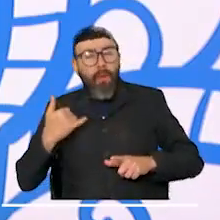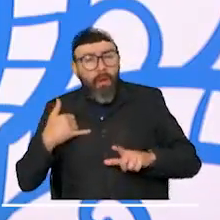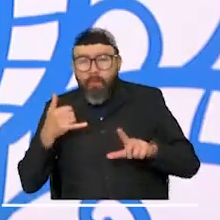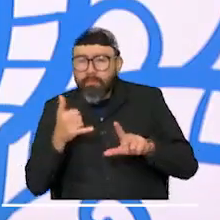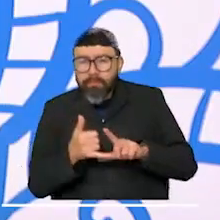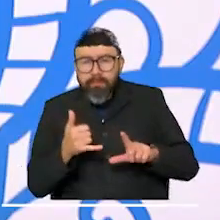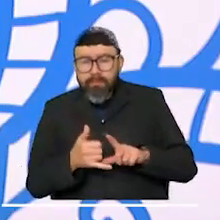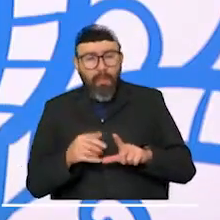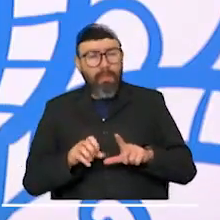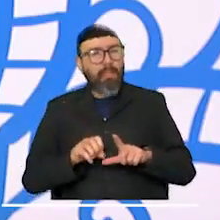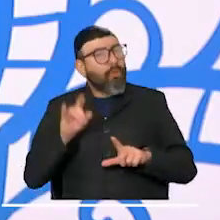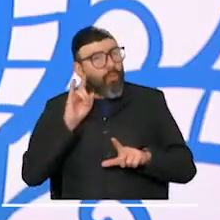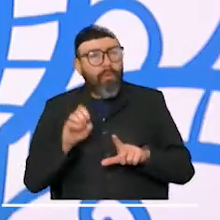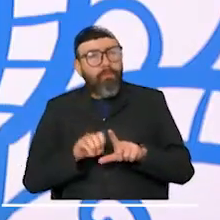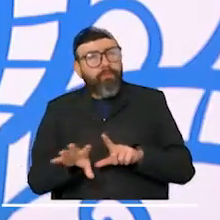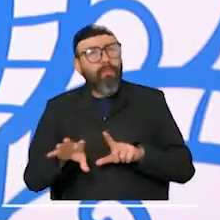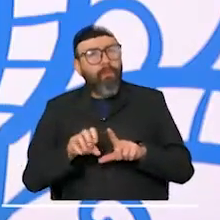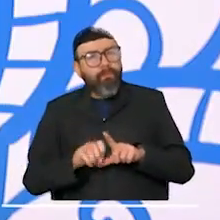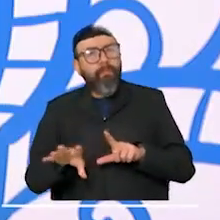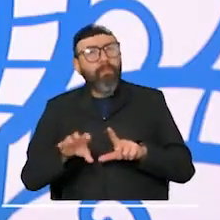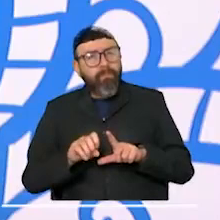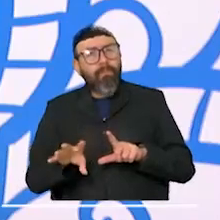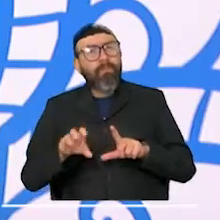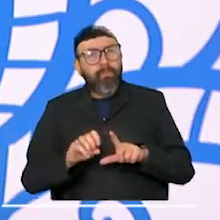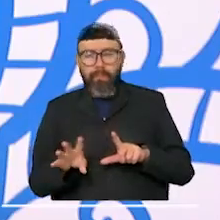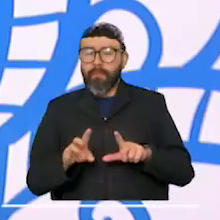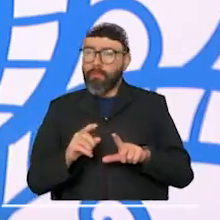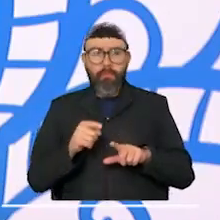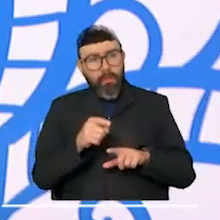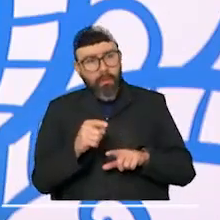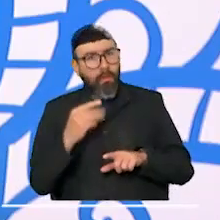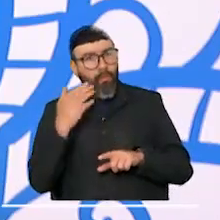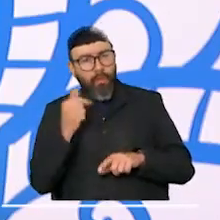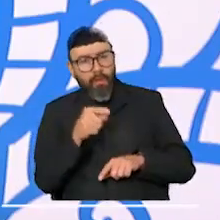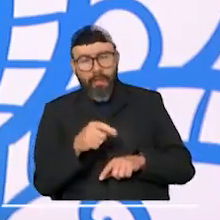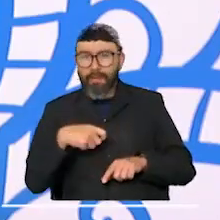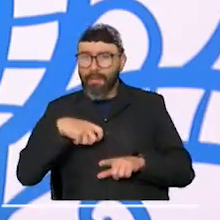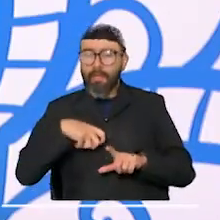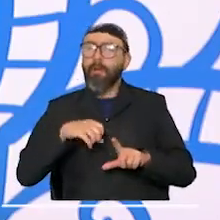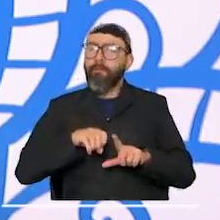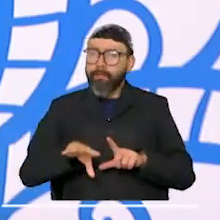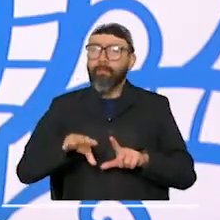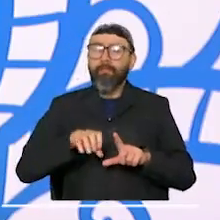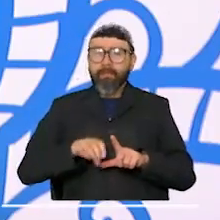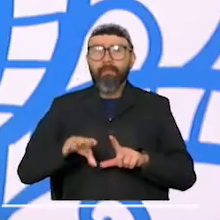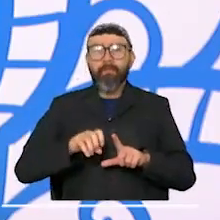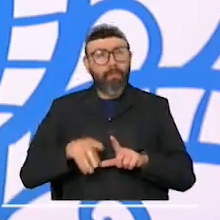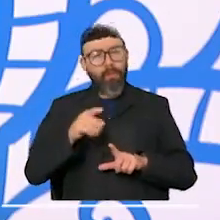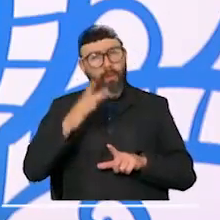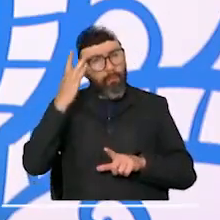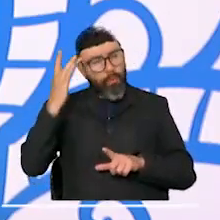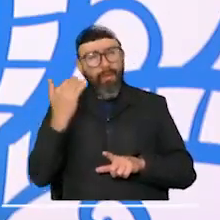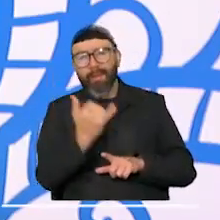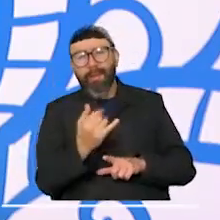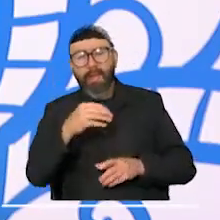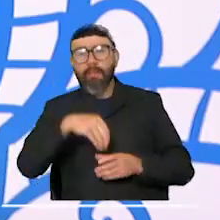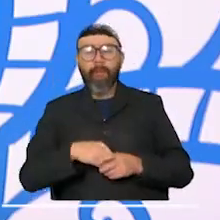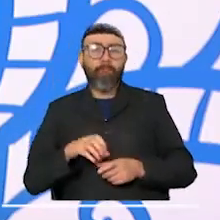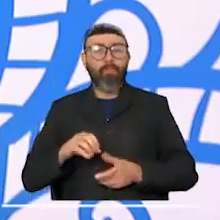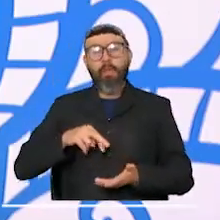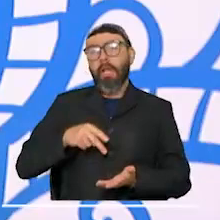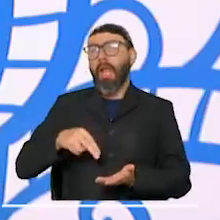le salen gases por la vagina cuando una mujer continuamente tiene gases vaginales es porque durante las relaciones sexuales o cuando camina